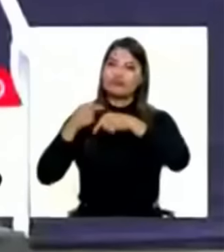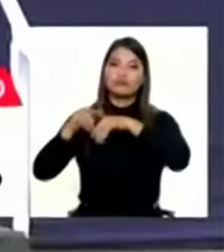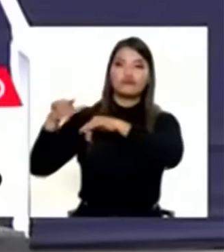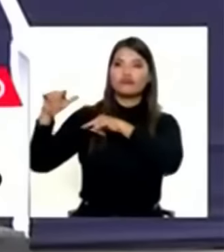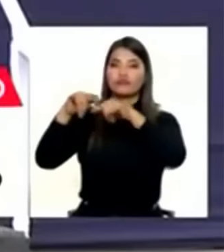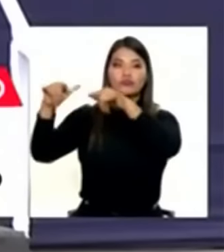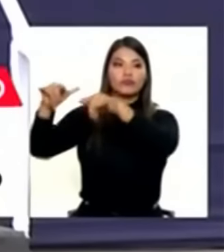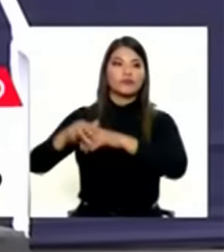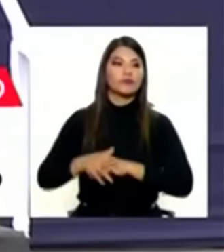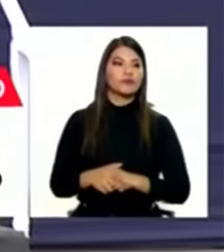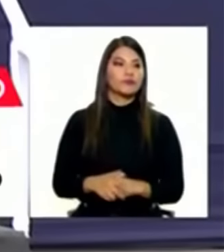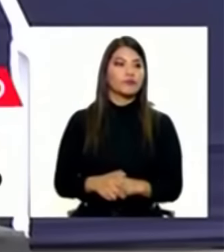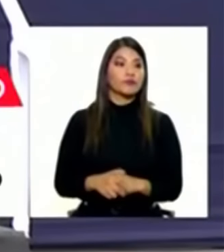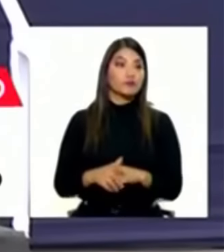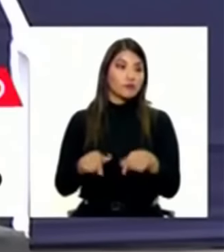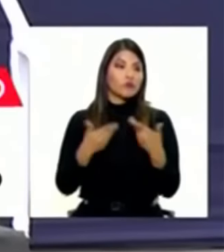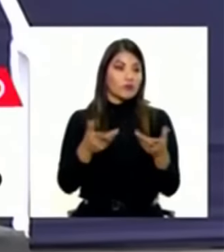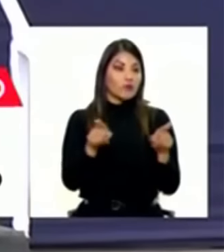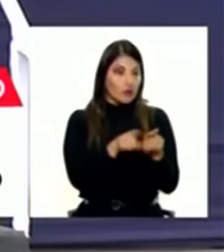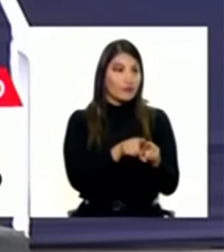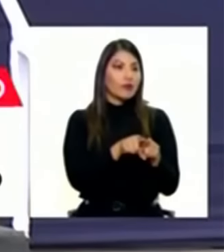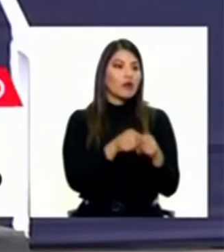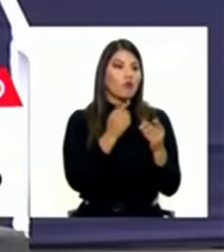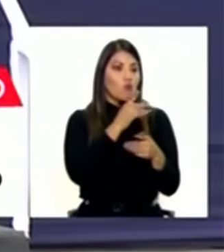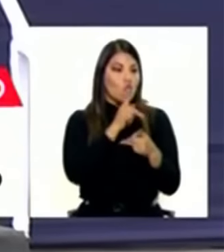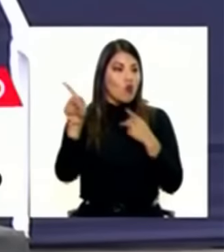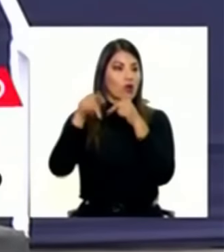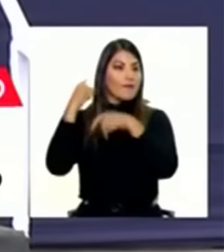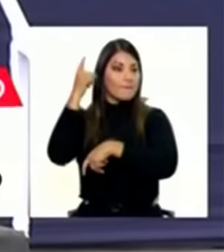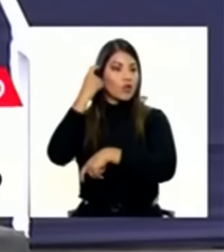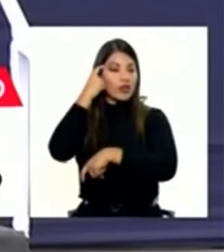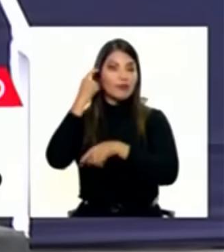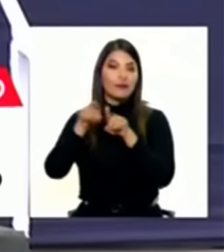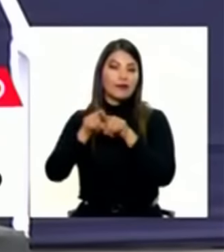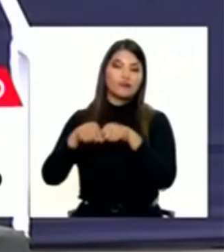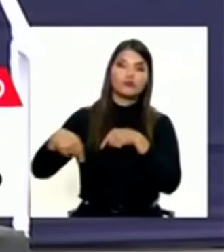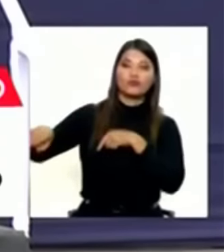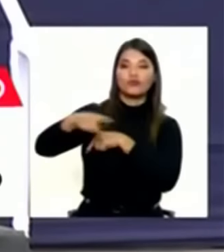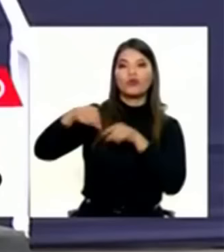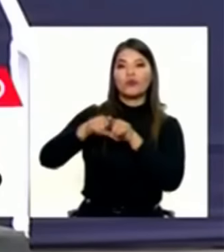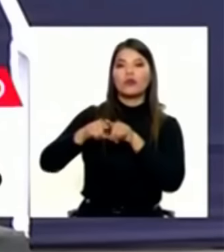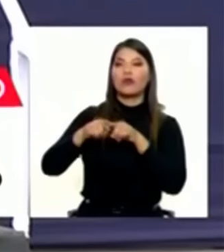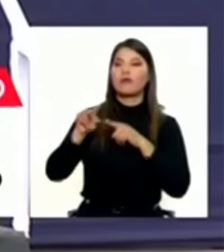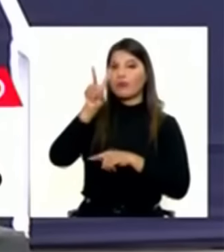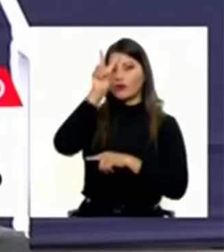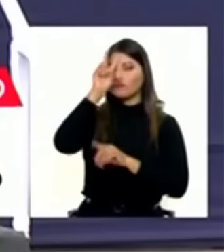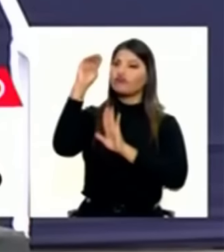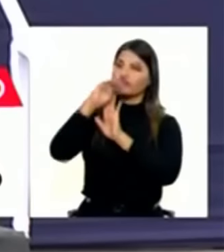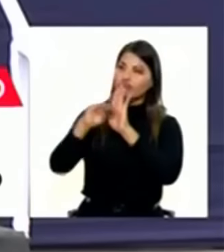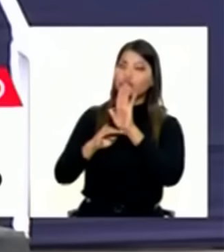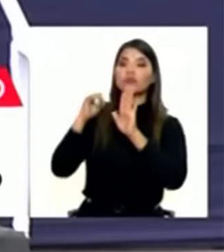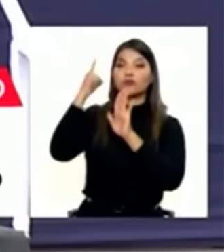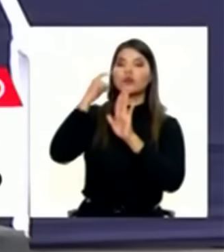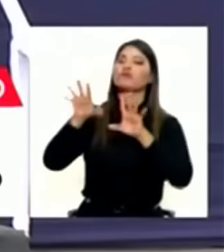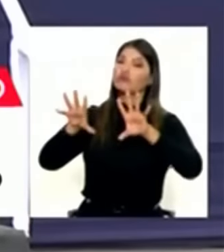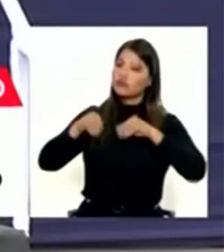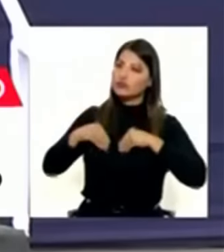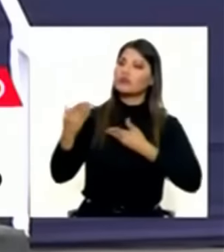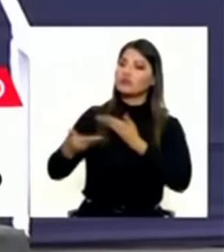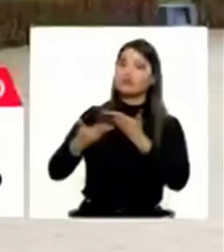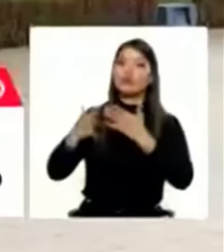Aérea. En lo referente a proyectar la política exterior del país, la FAP continúa apoyando las